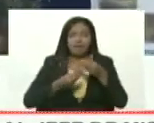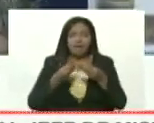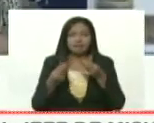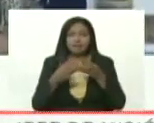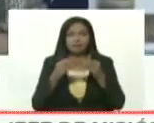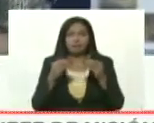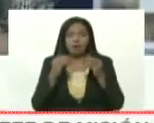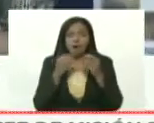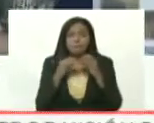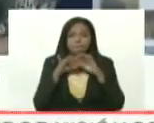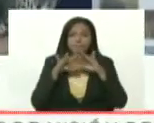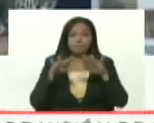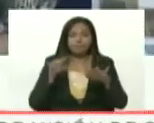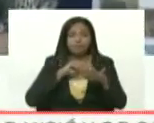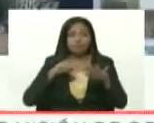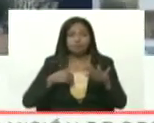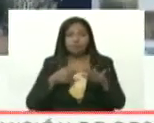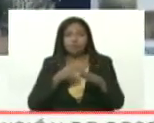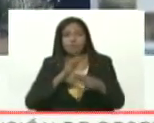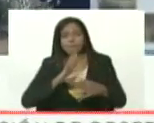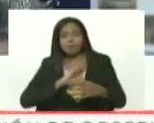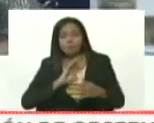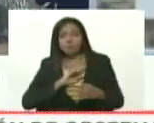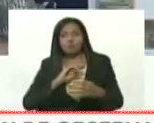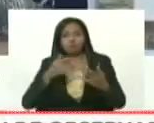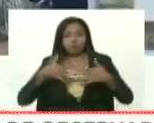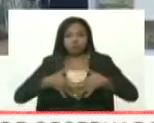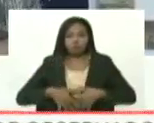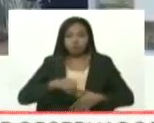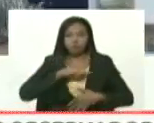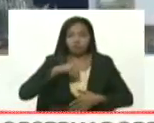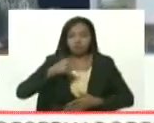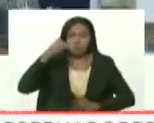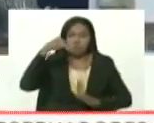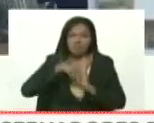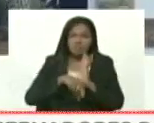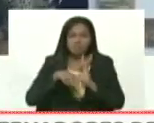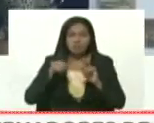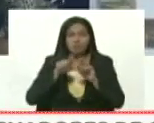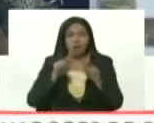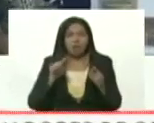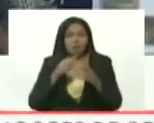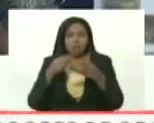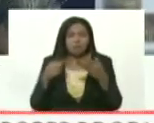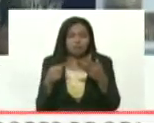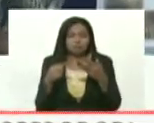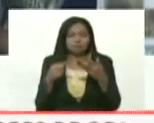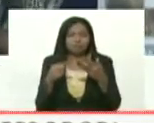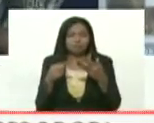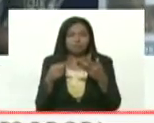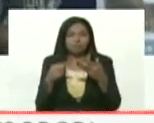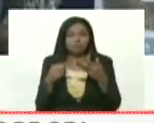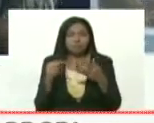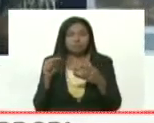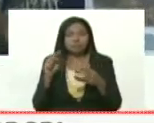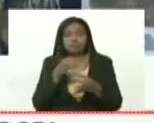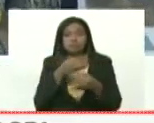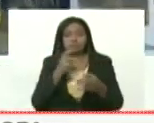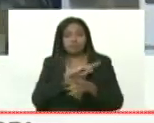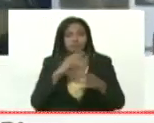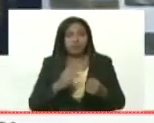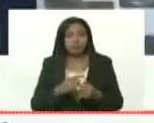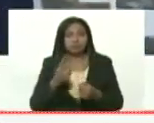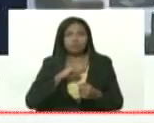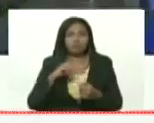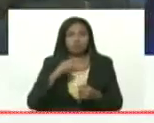las células de los órganos y tejidos que tenemos en el organismo y que por supuesto son células que tienen tremendo potencial. Aquí las